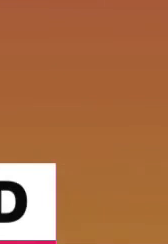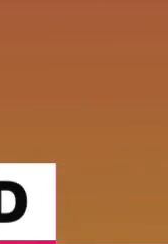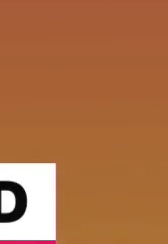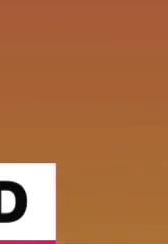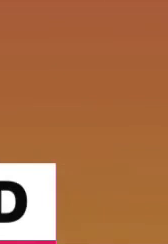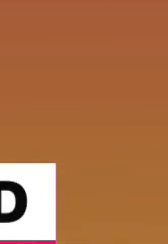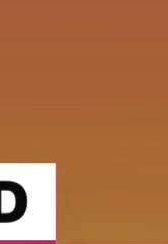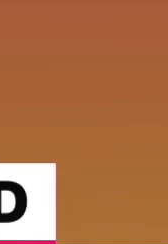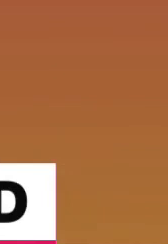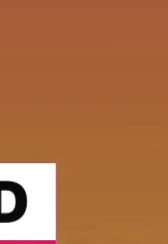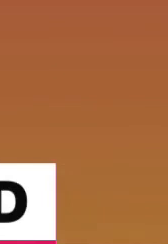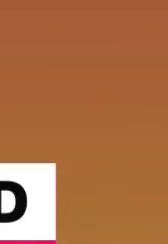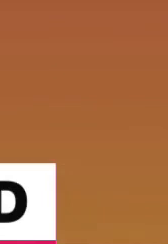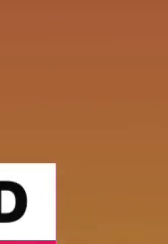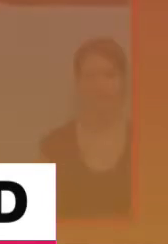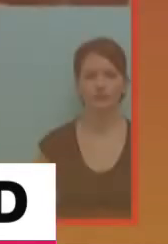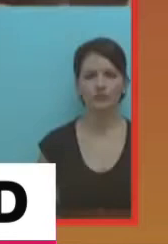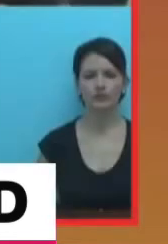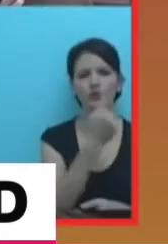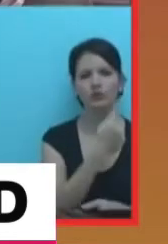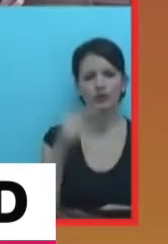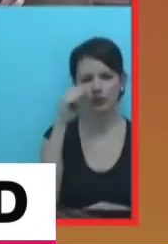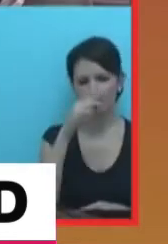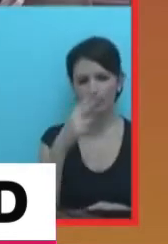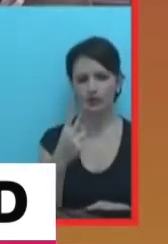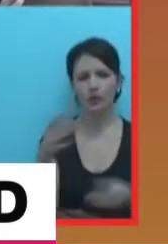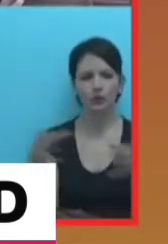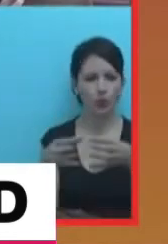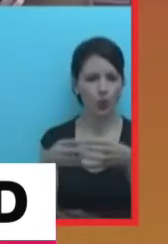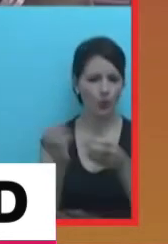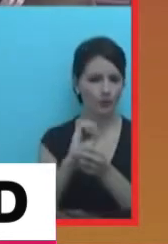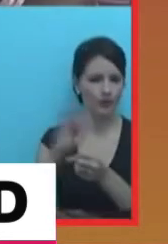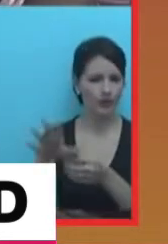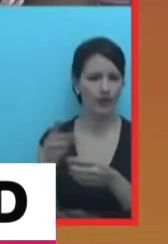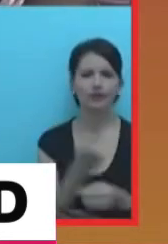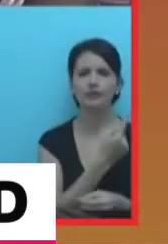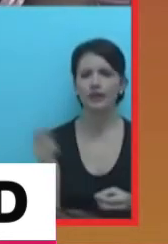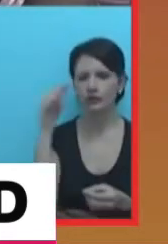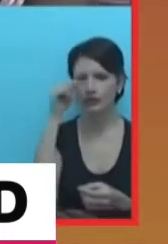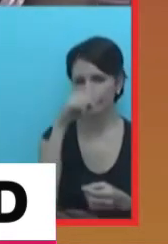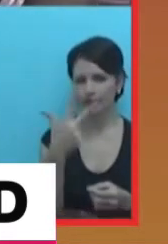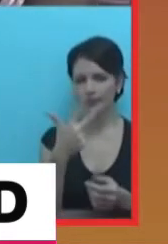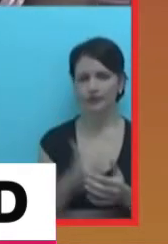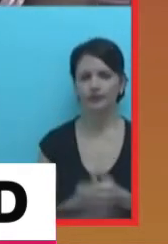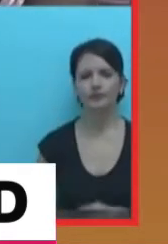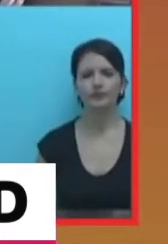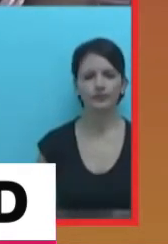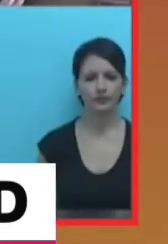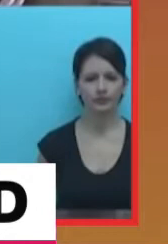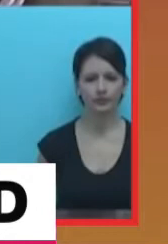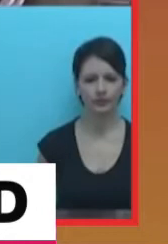ley que ojalá sea sancionado. Yo entiendo que es difícil, digamos, poder haber relegado esto, si